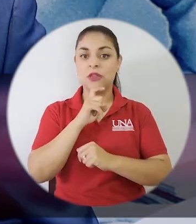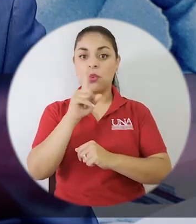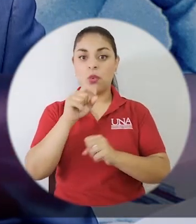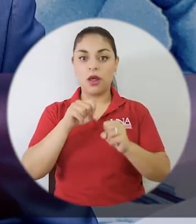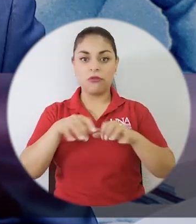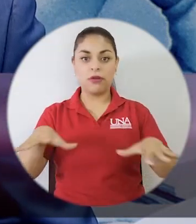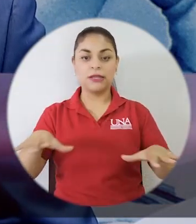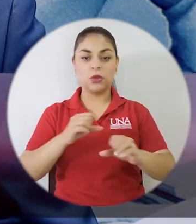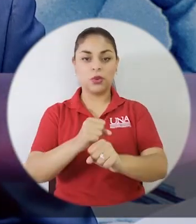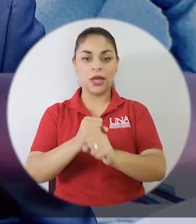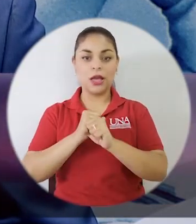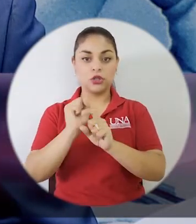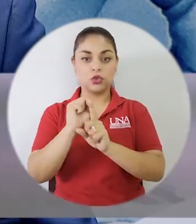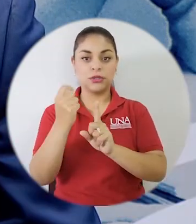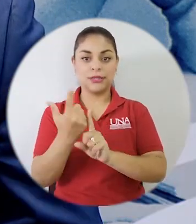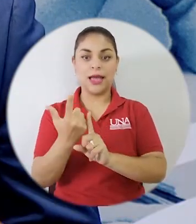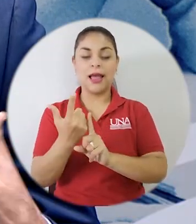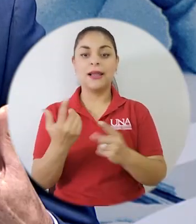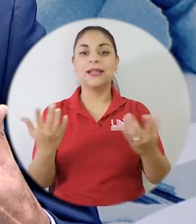seguridad social que